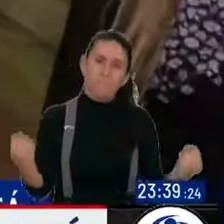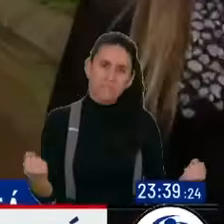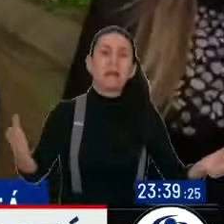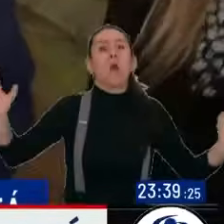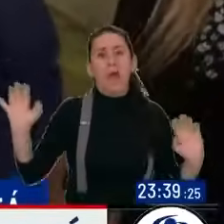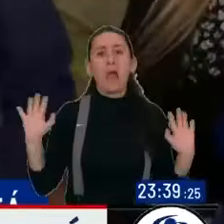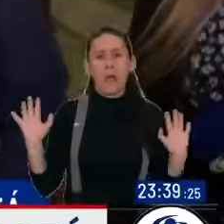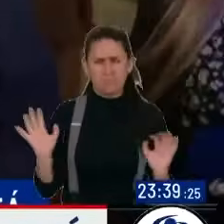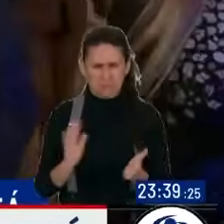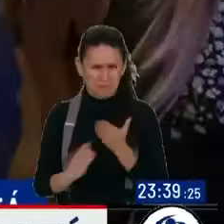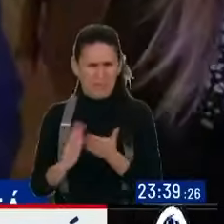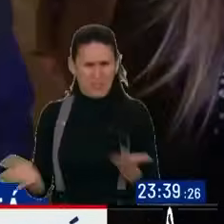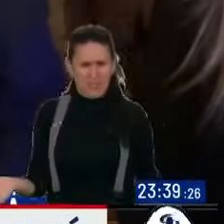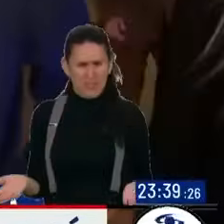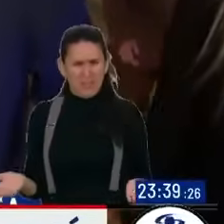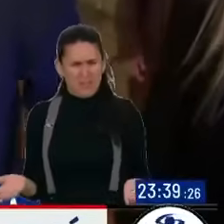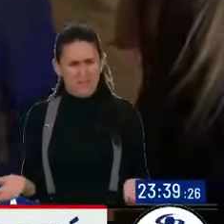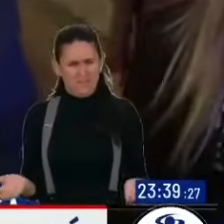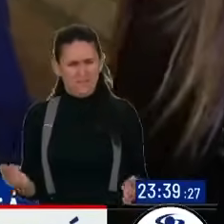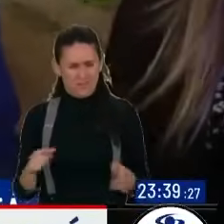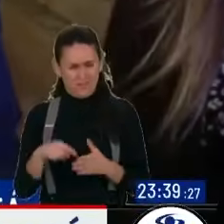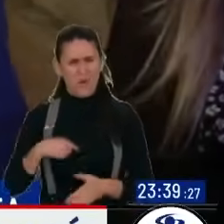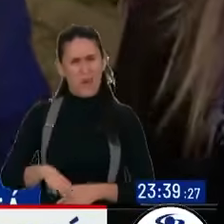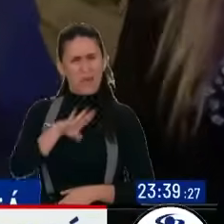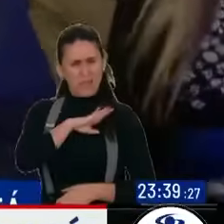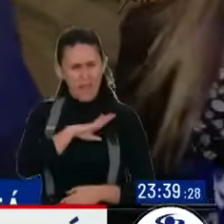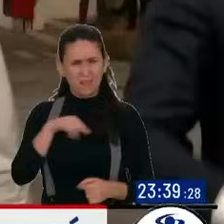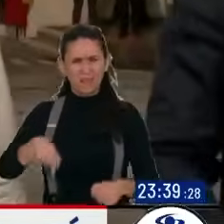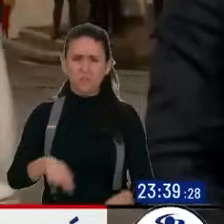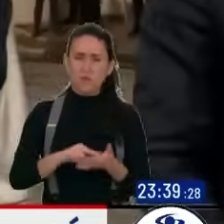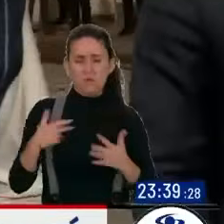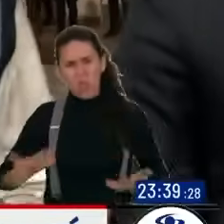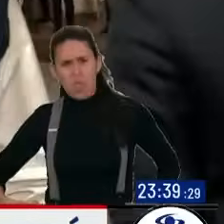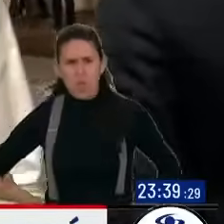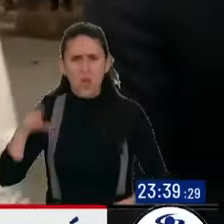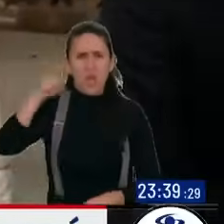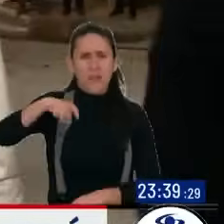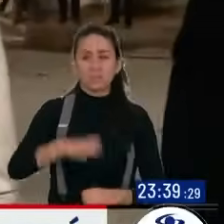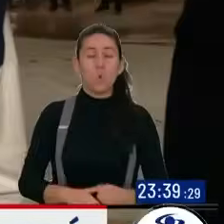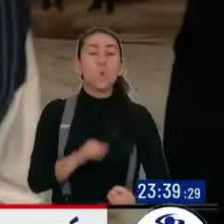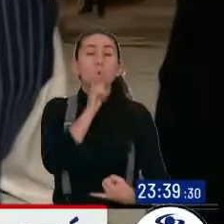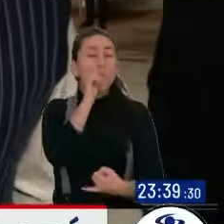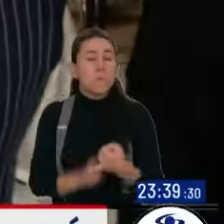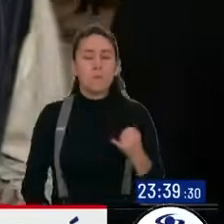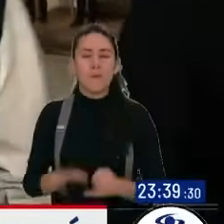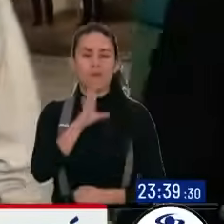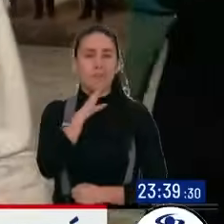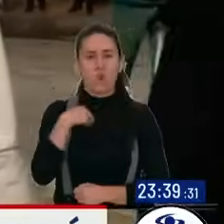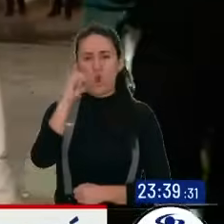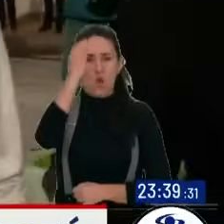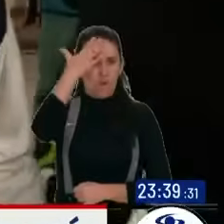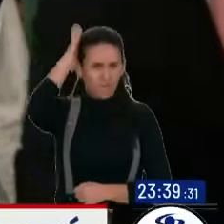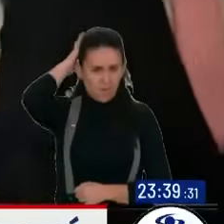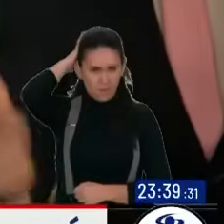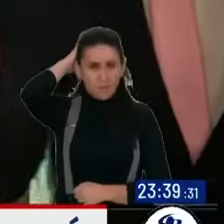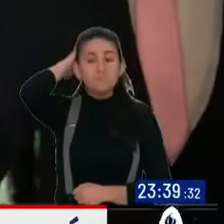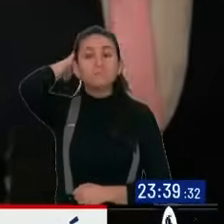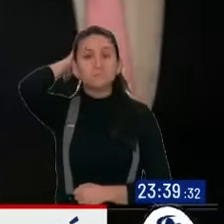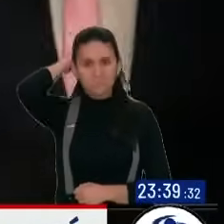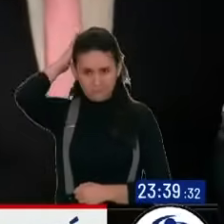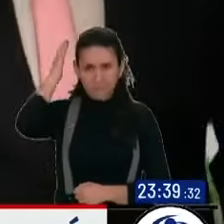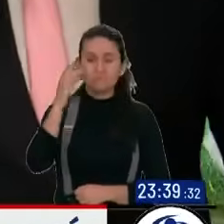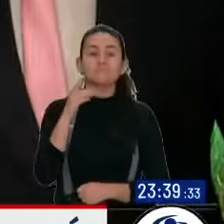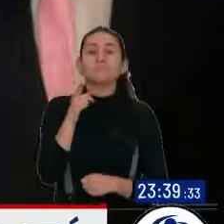buscando. un alcalde no sube neveras a quintos pisos. El último en llegar fue Juan Daniel Oviedo. Ingresó, a diferencia de los